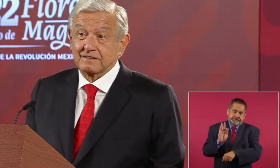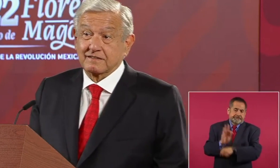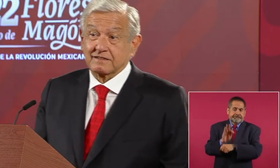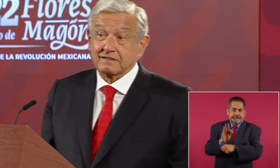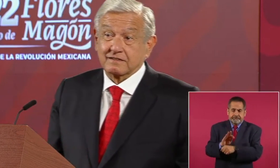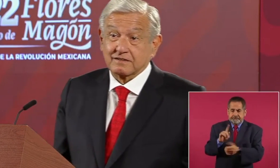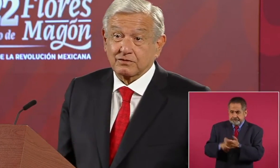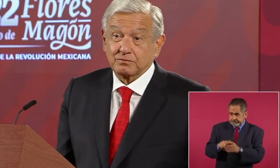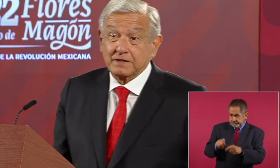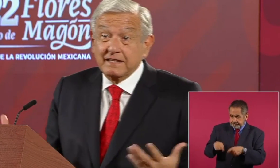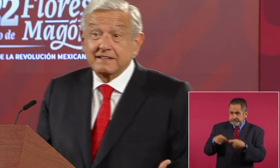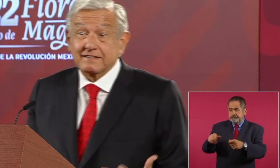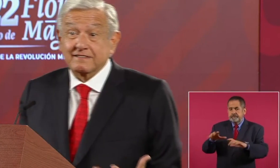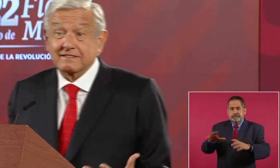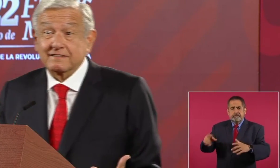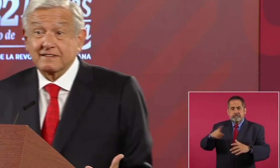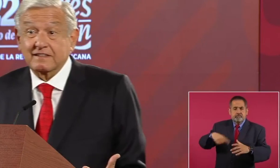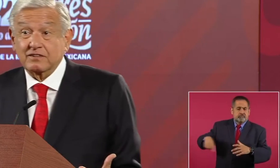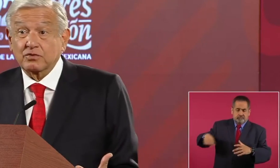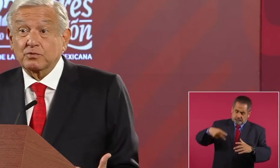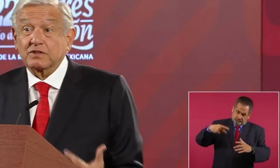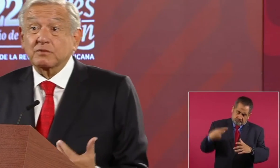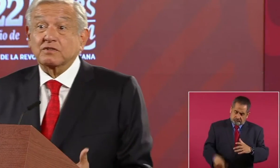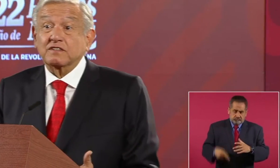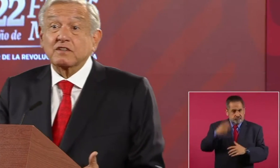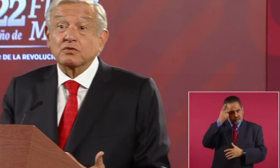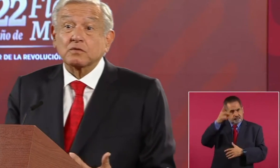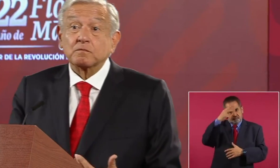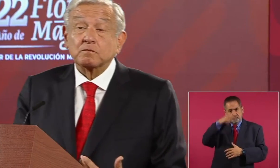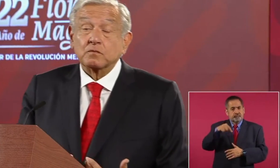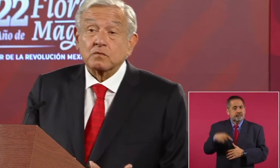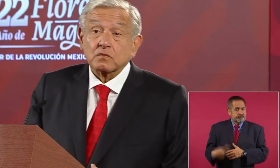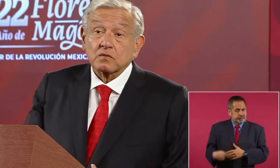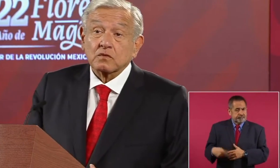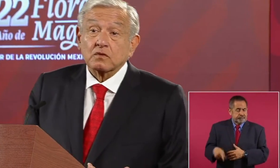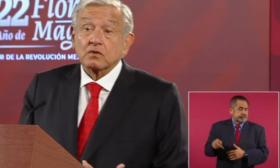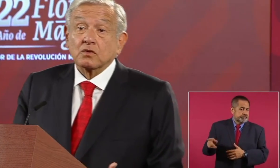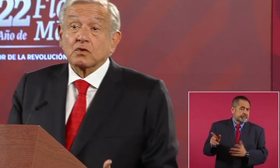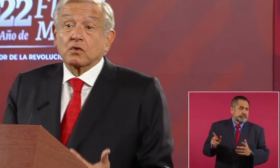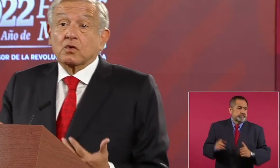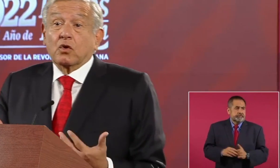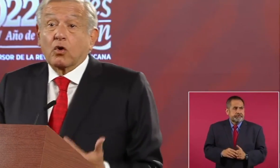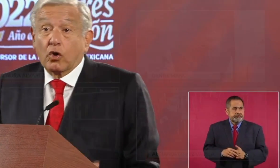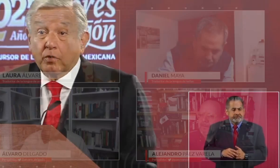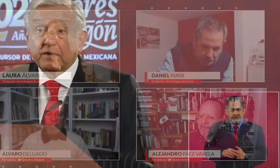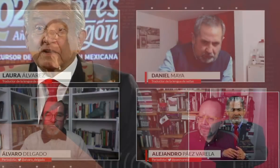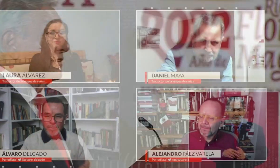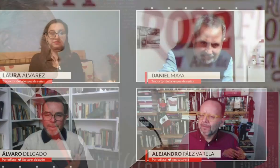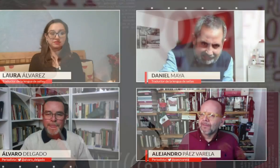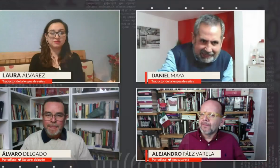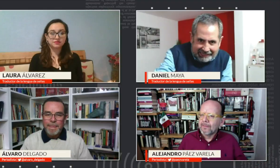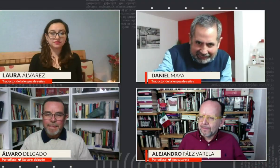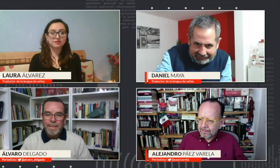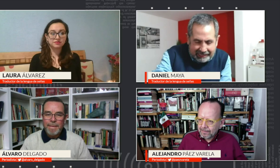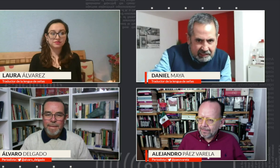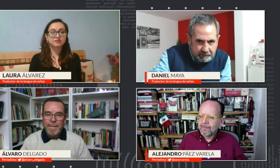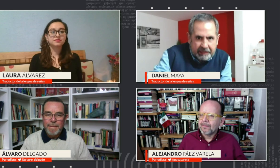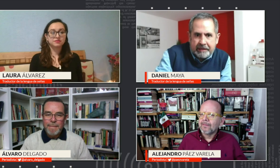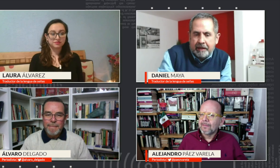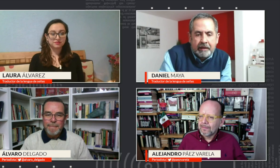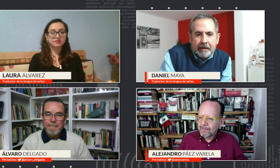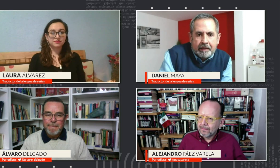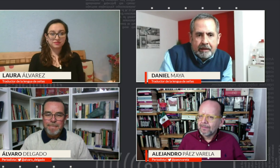los programas que hubo por la tarde de salud, todos interpretaron algo que no se hizo en Estados Unidos, Canadá,